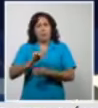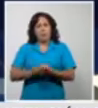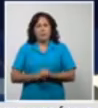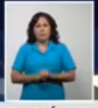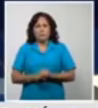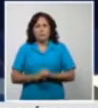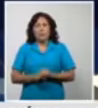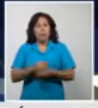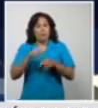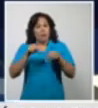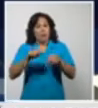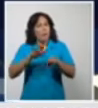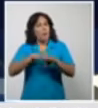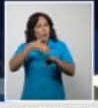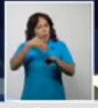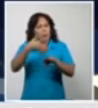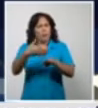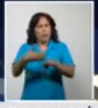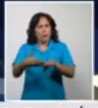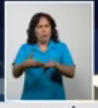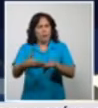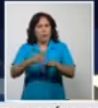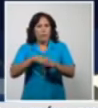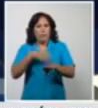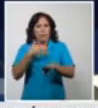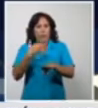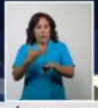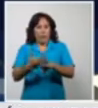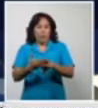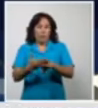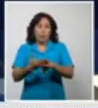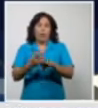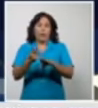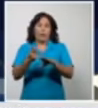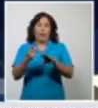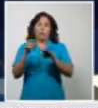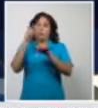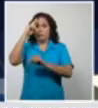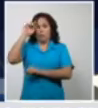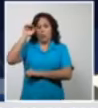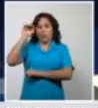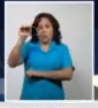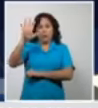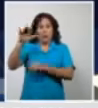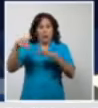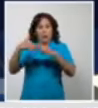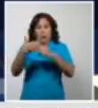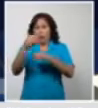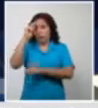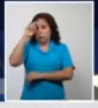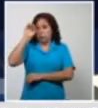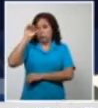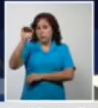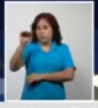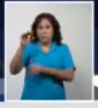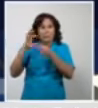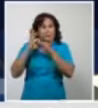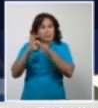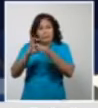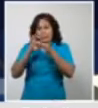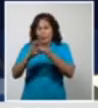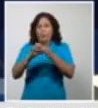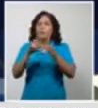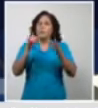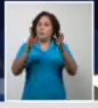y que después de una estadía, 5 días de estadía hospitalaria y un periodo